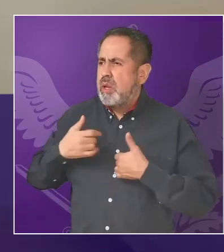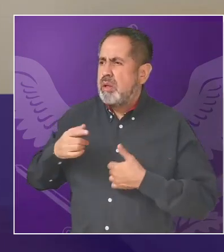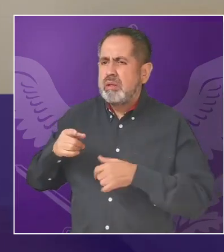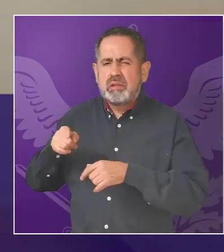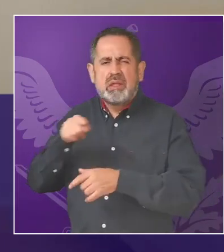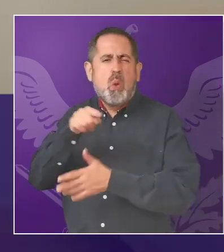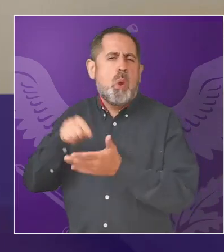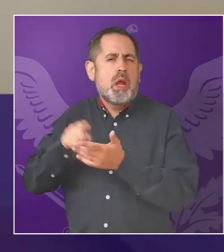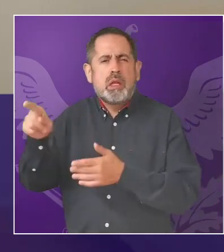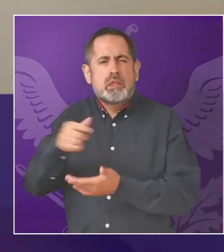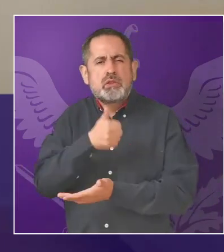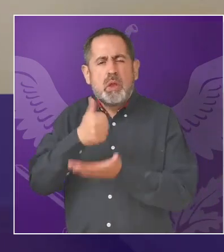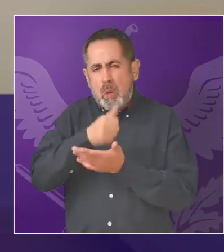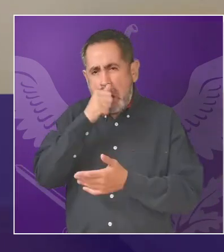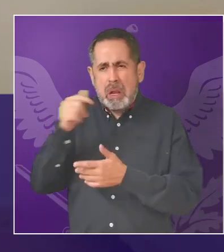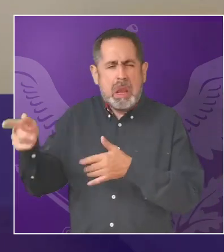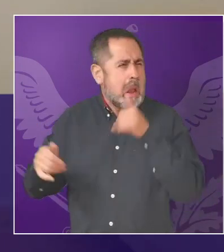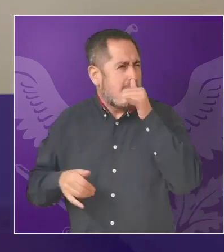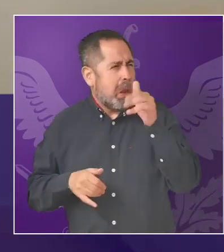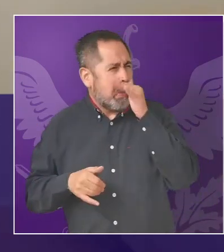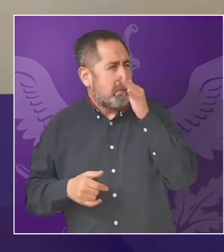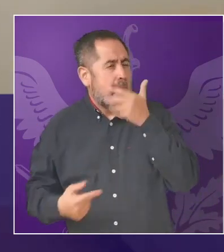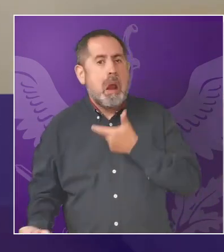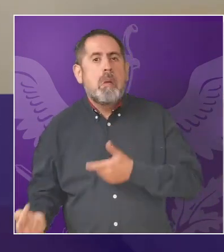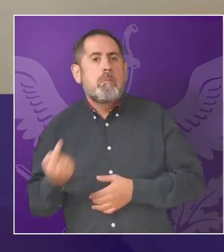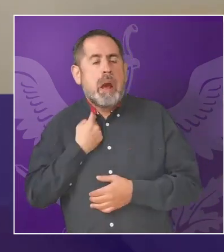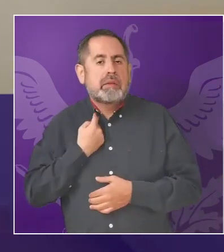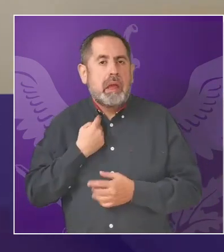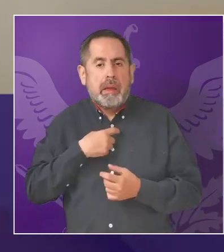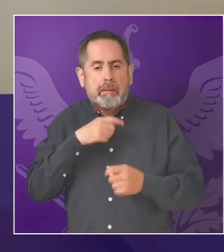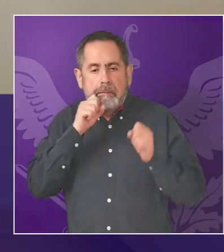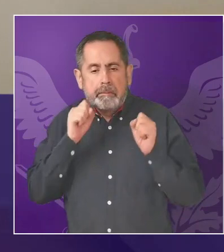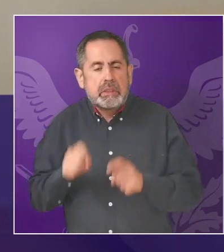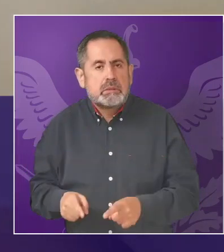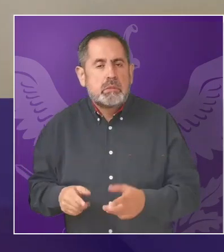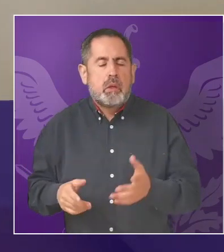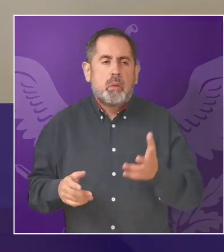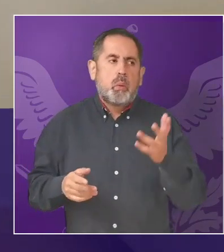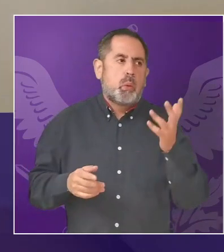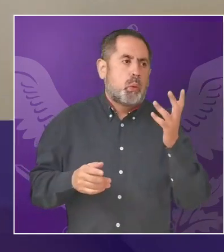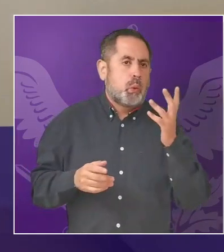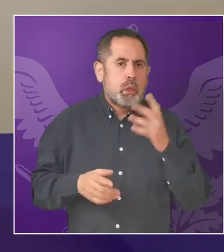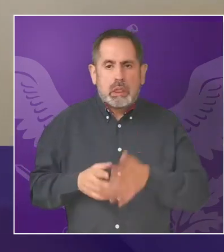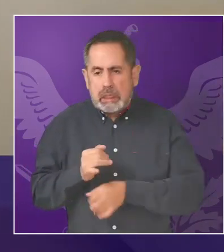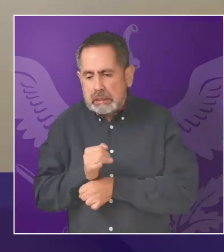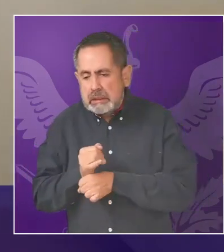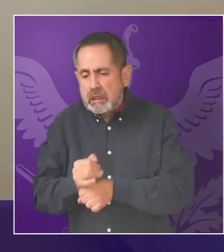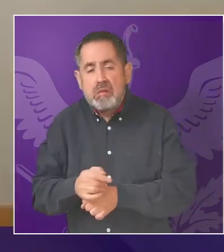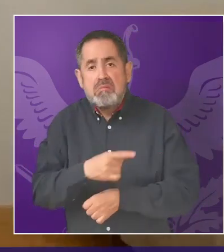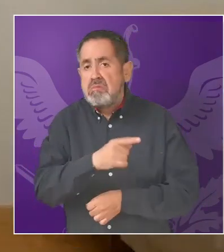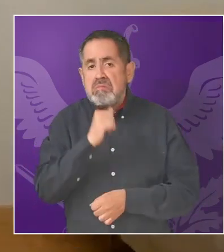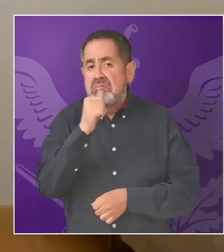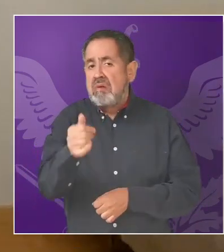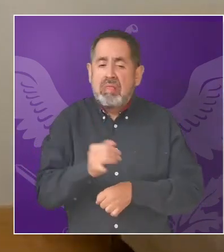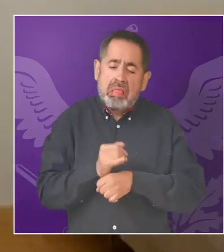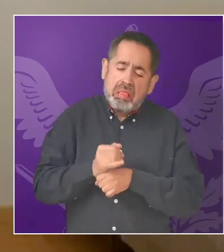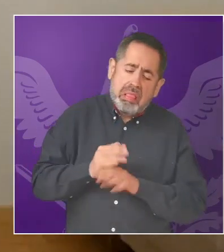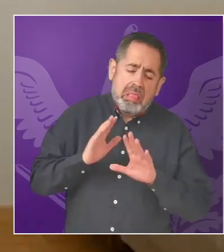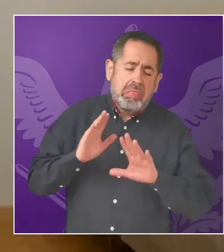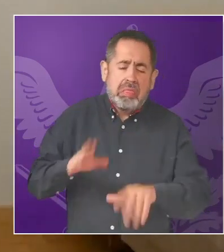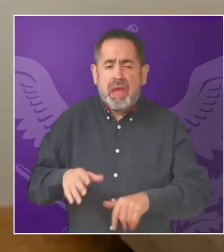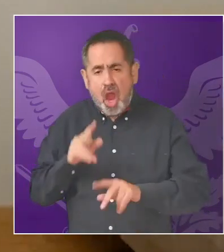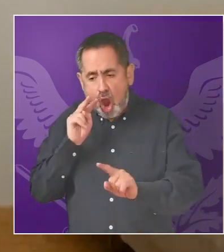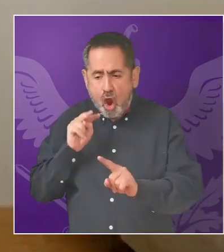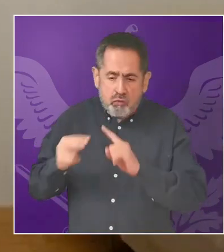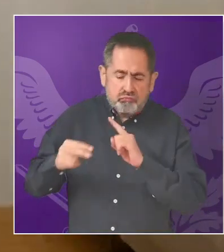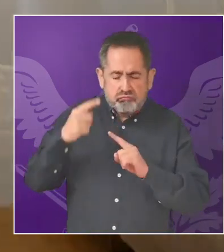de mujeres jóvenes en Ciudad Juárez. En estos casos, claramente las investigaciones carecieron de